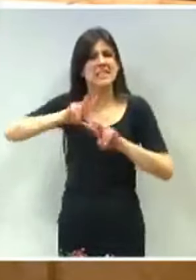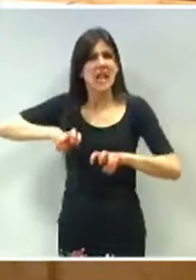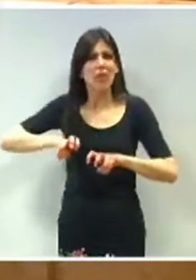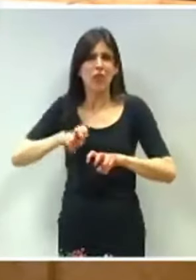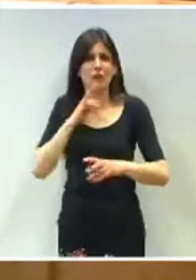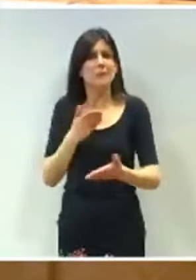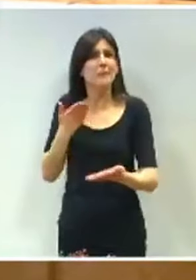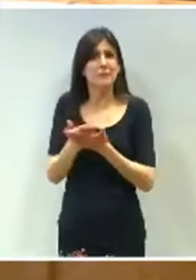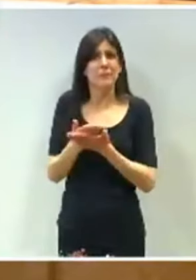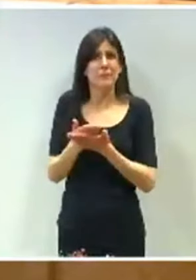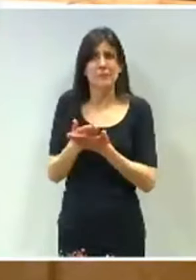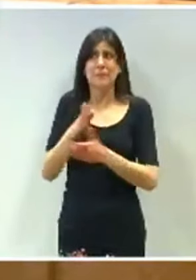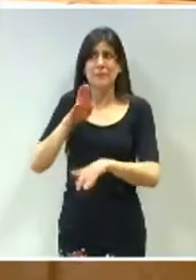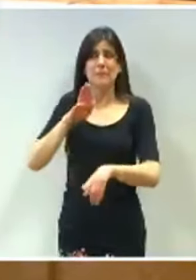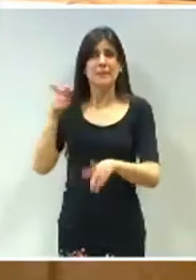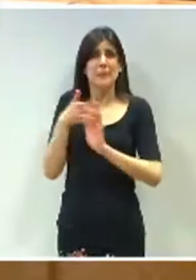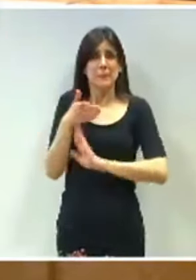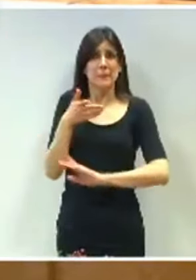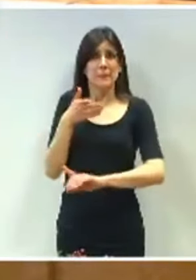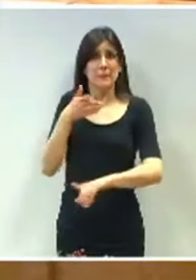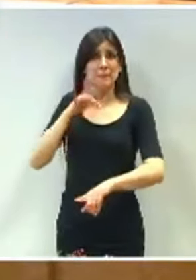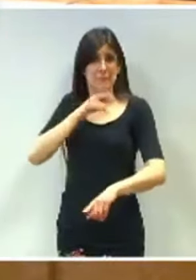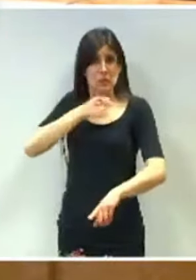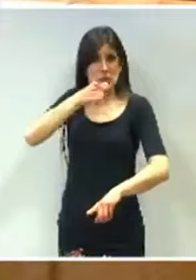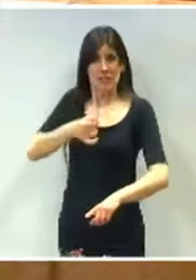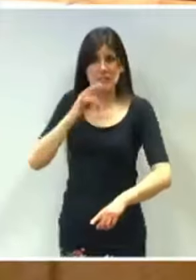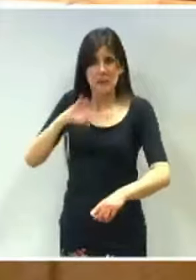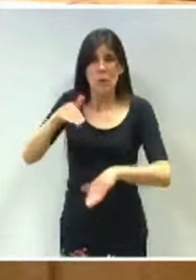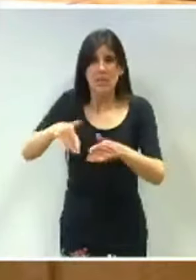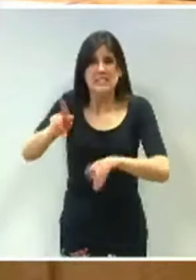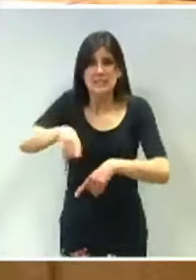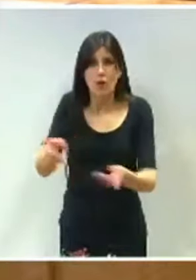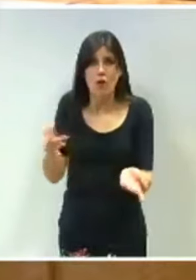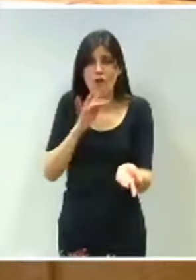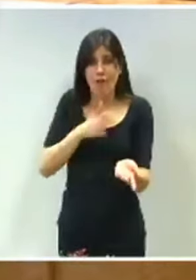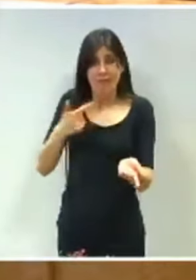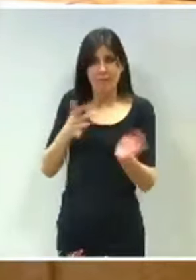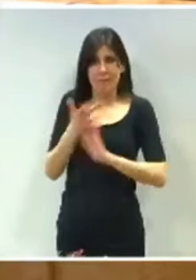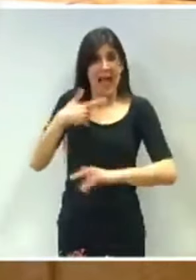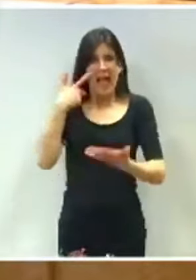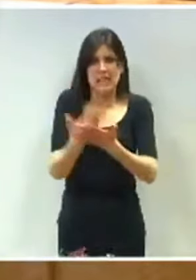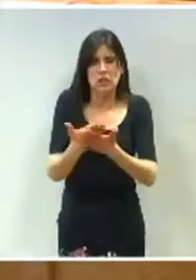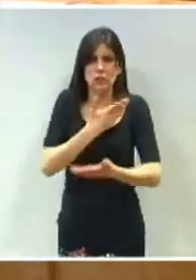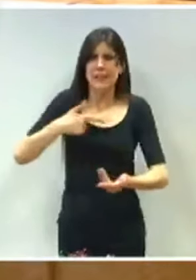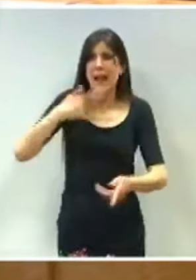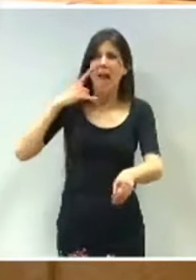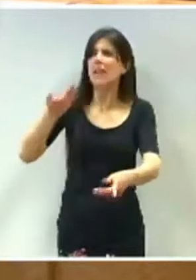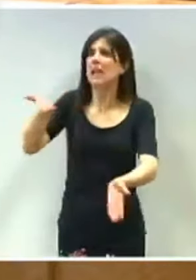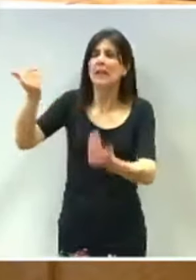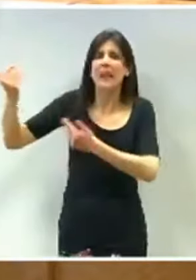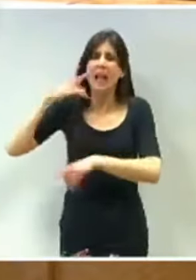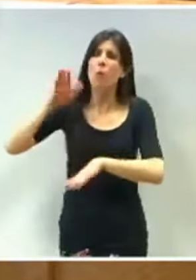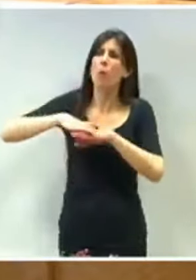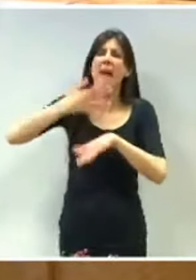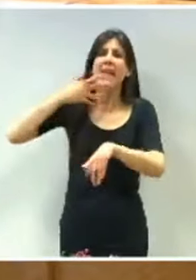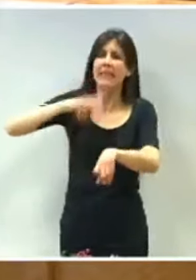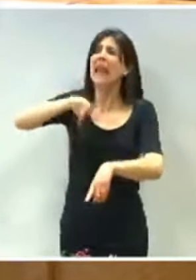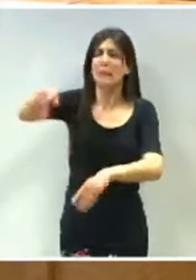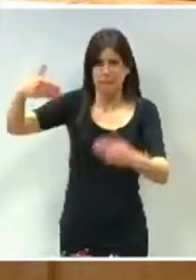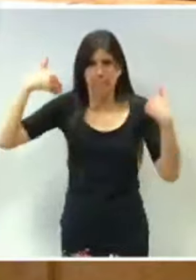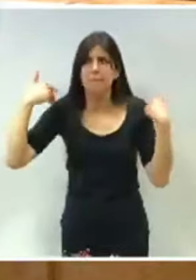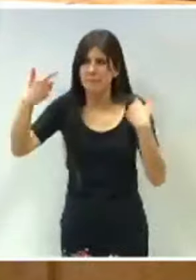el partido socialista nosotros queremos esclarecer los hechos y queremos que se depuren las responsabilidades y Quien tenga que pagar que lo haga